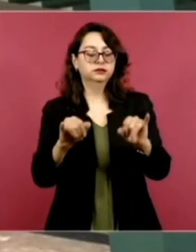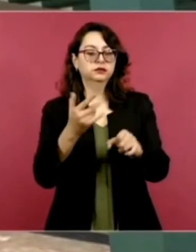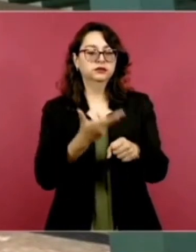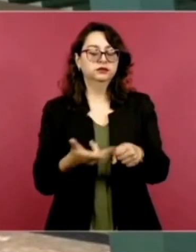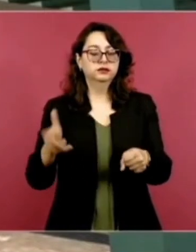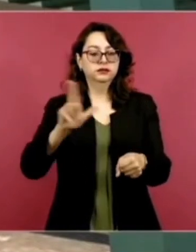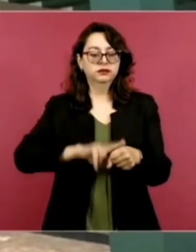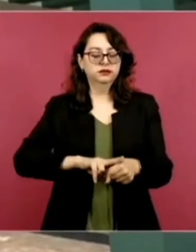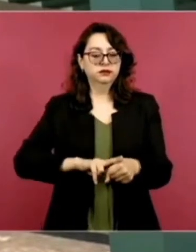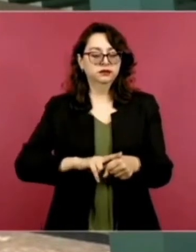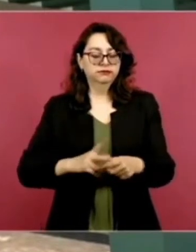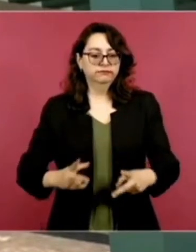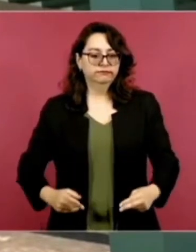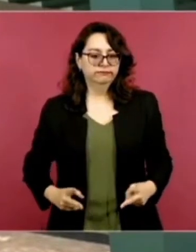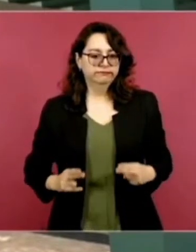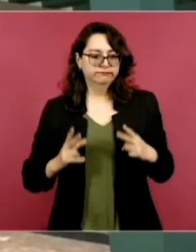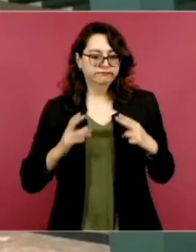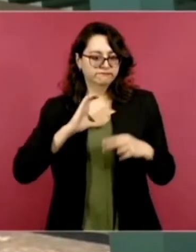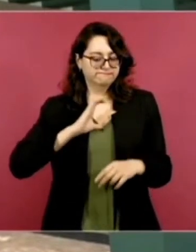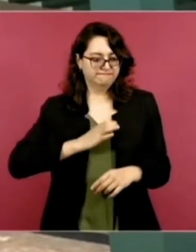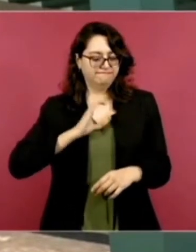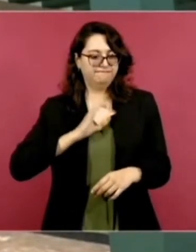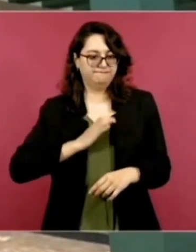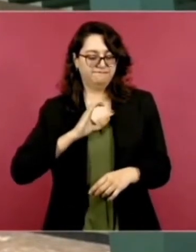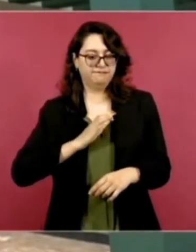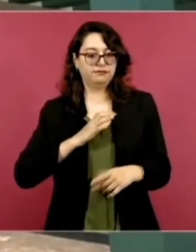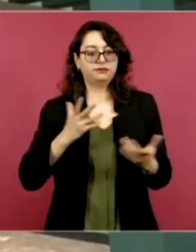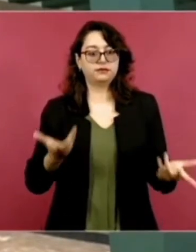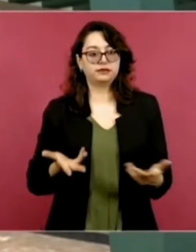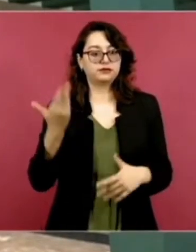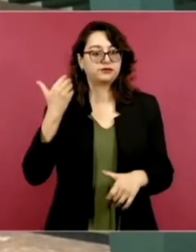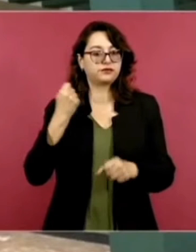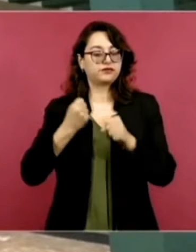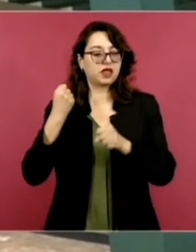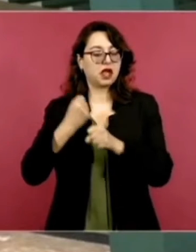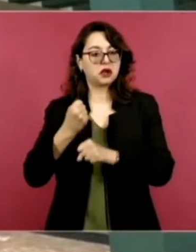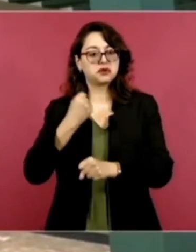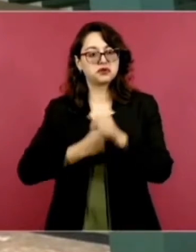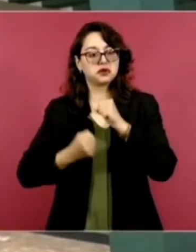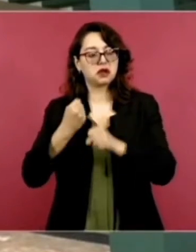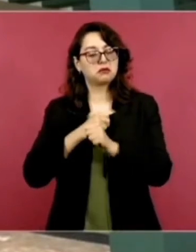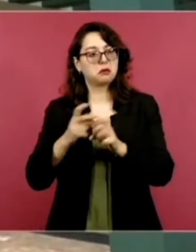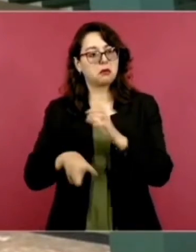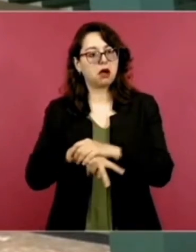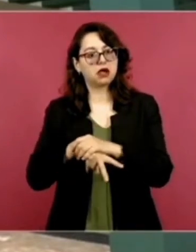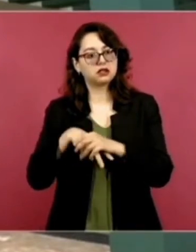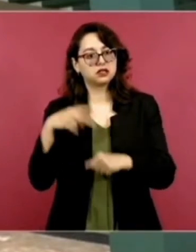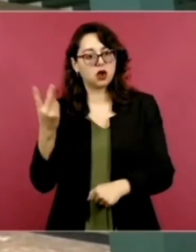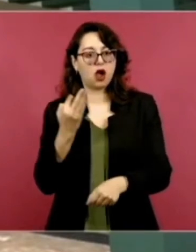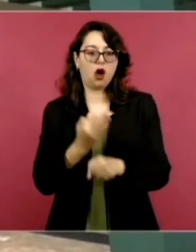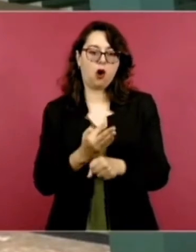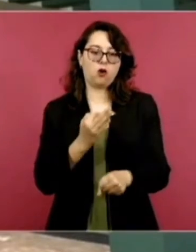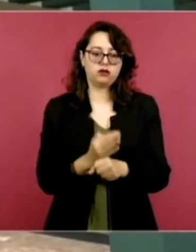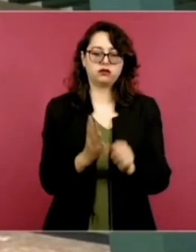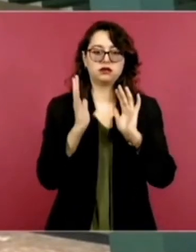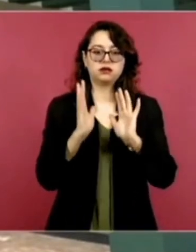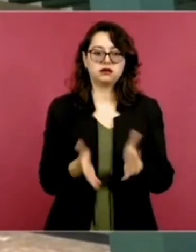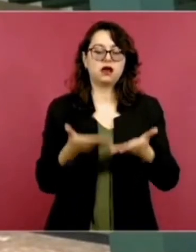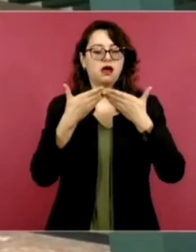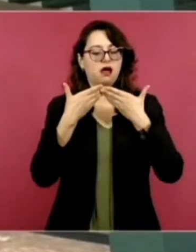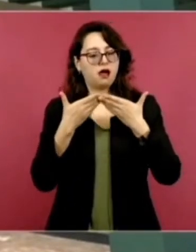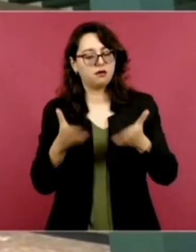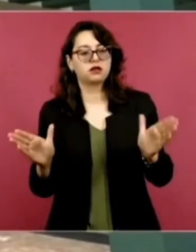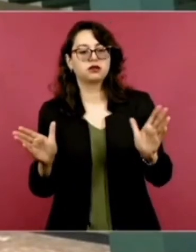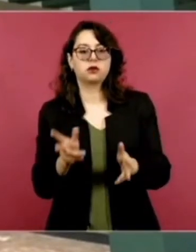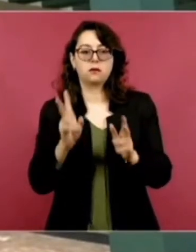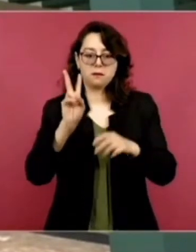de Chetumal, que también llevaba varios años siendo un elefante blanco. Hoy ya es un hospital que da servicio de oncología